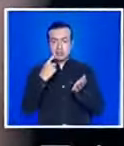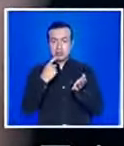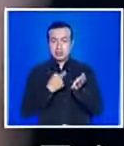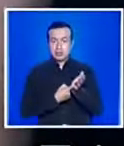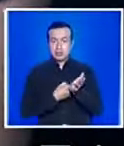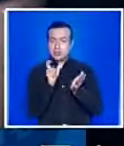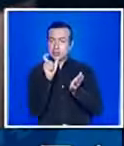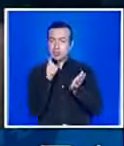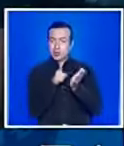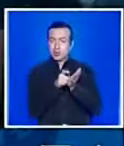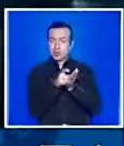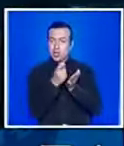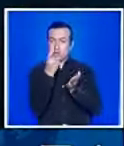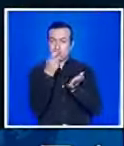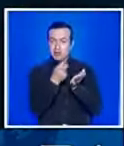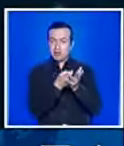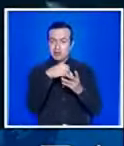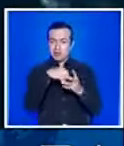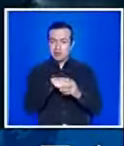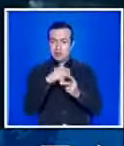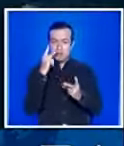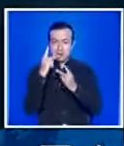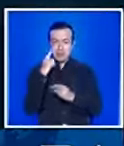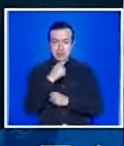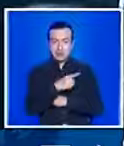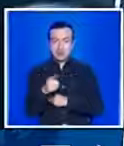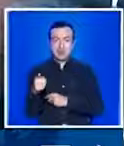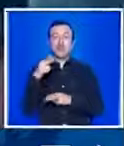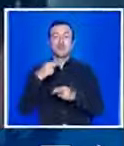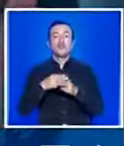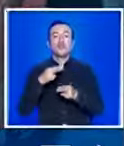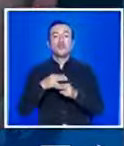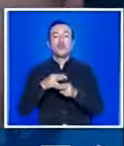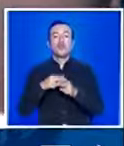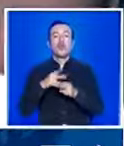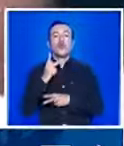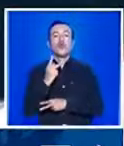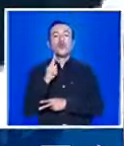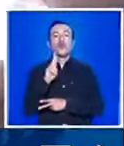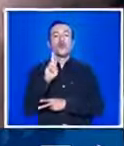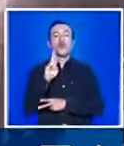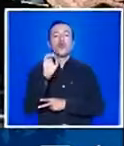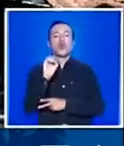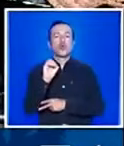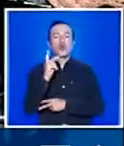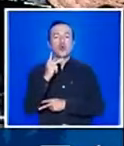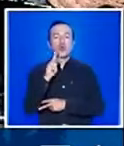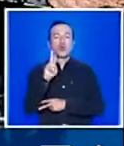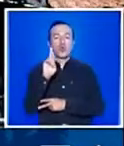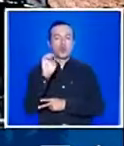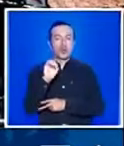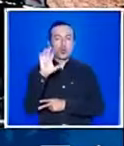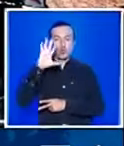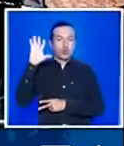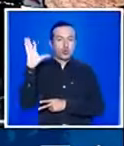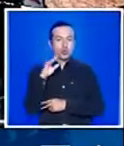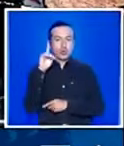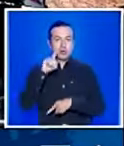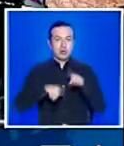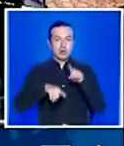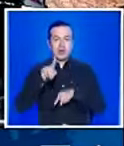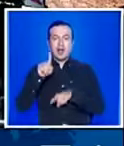el chontacuro. Correcto. ¿Cómo se llama? Se llama Curo. Perfecto. Vodka amazónico. Aquí para todos los compañeros que ya se les